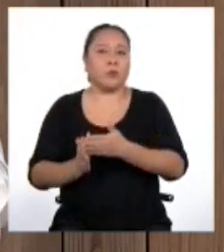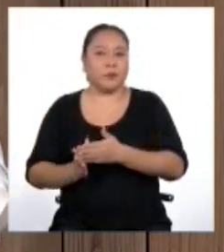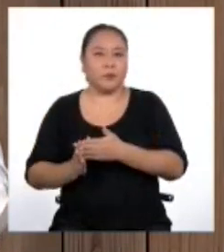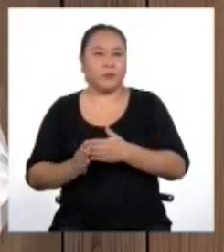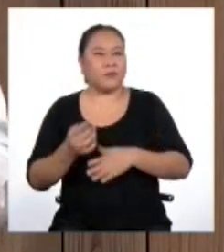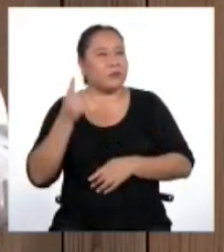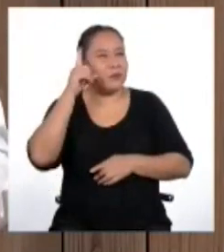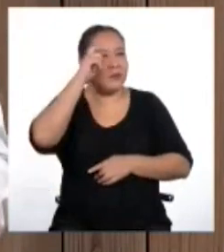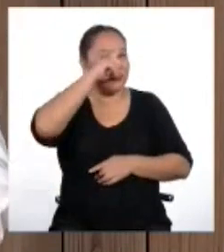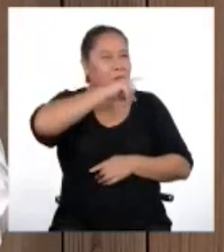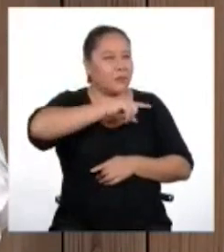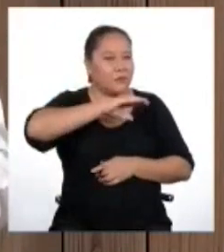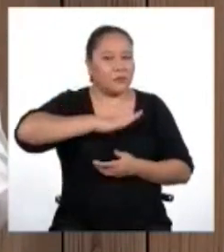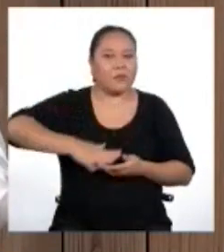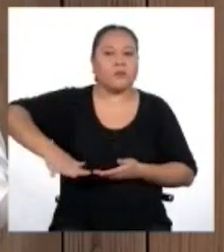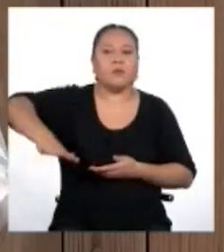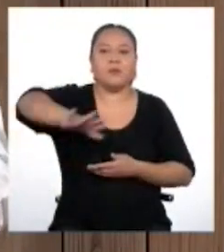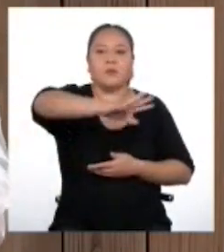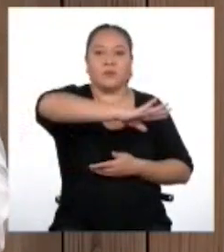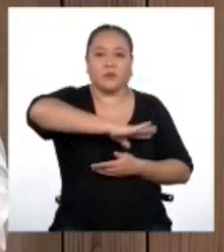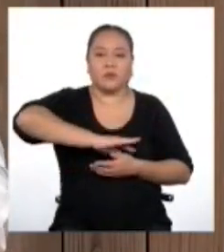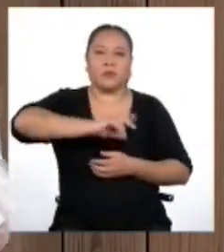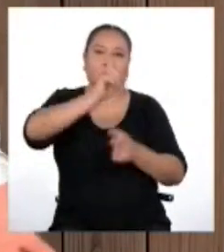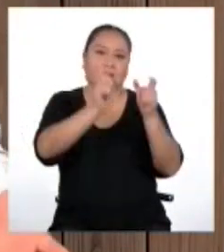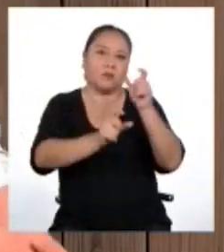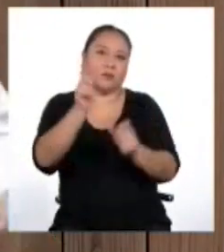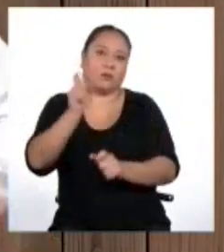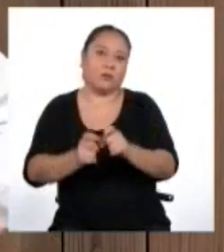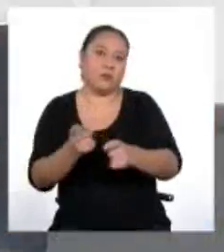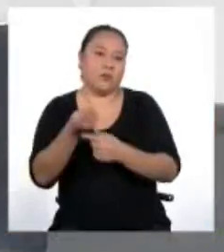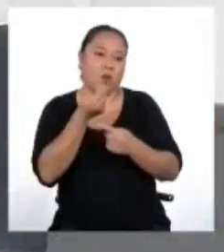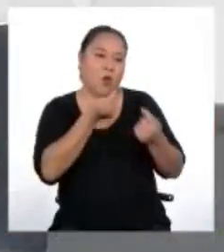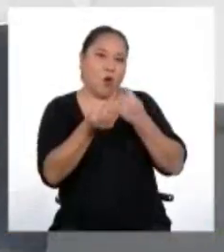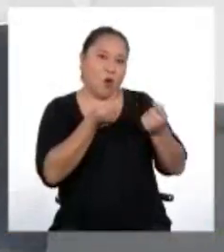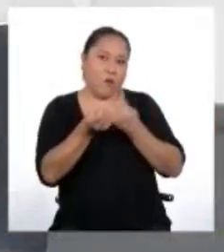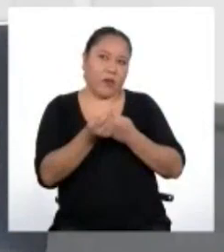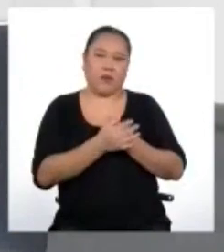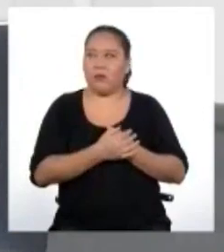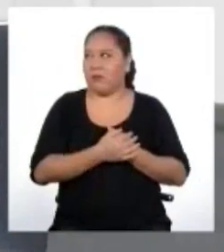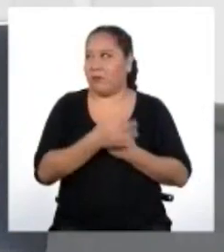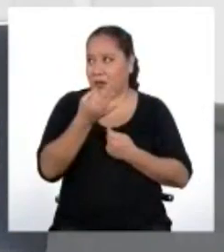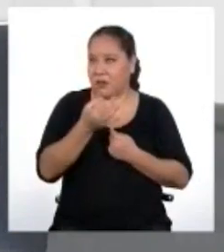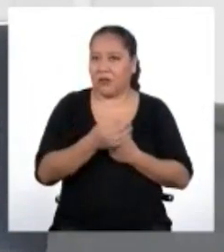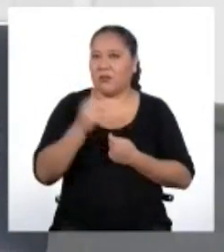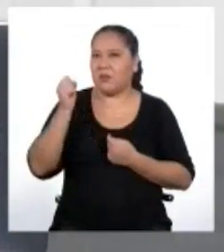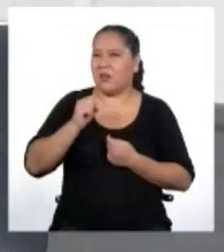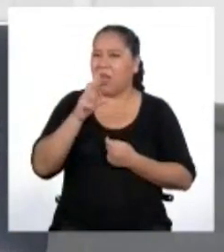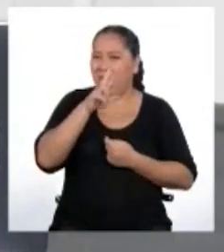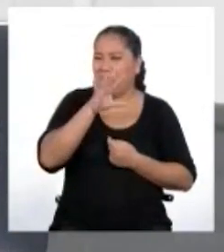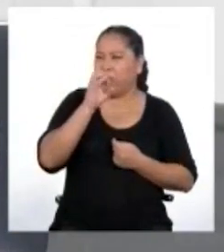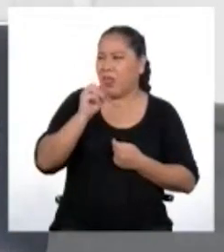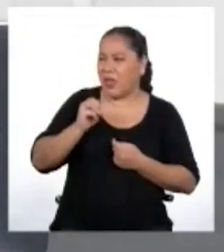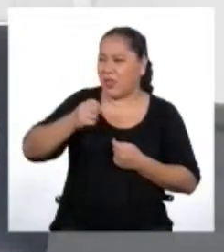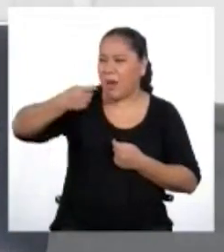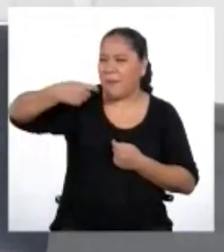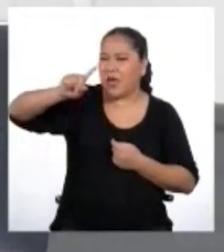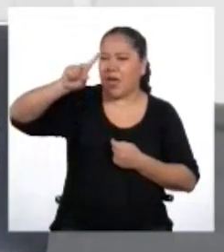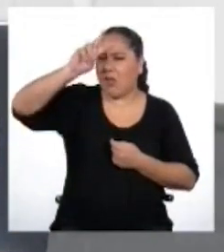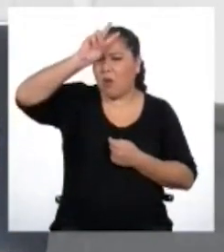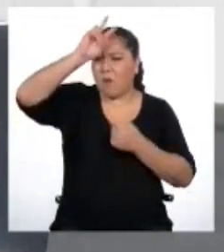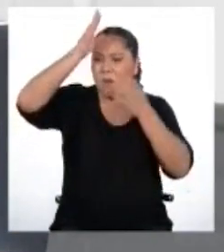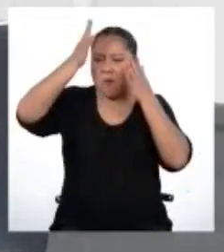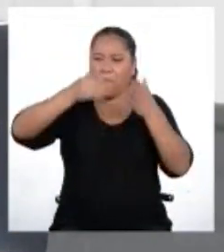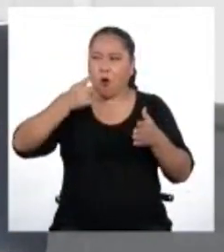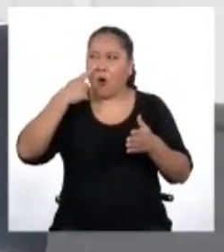poco complicado que todo un pueblo gobierne, ¿cierto? Claro, más de 30 millones de peruanas y